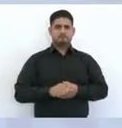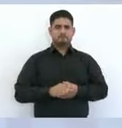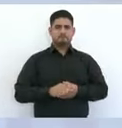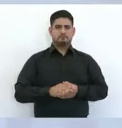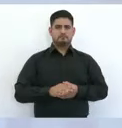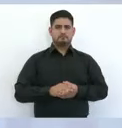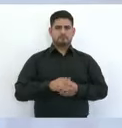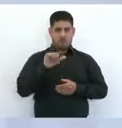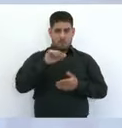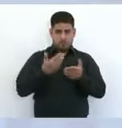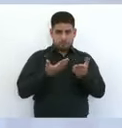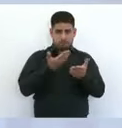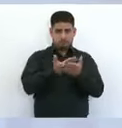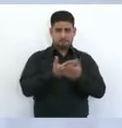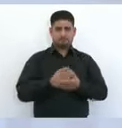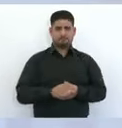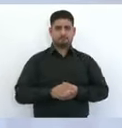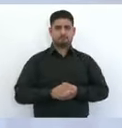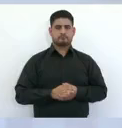aquí.